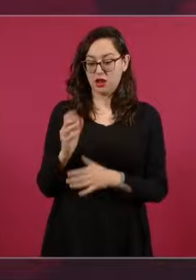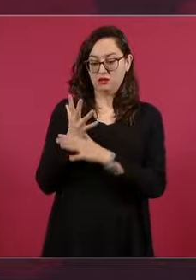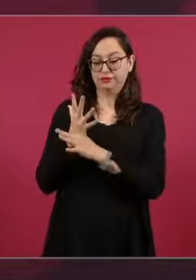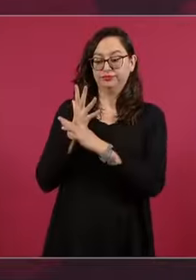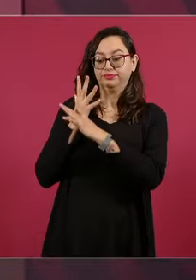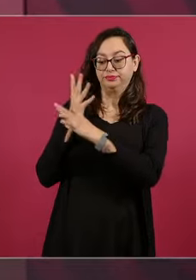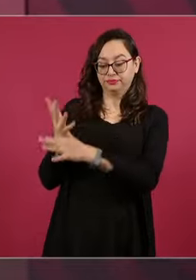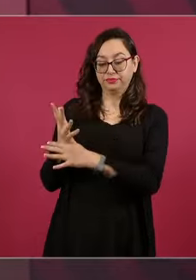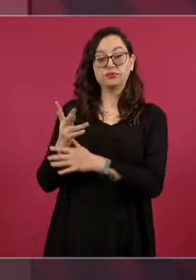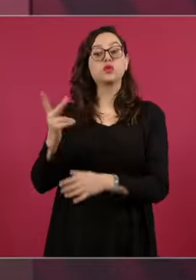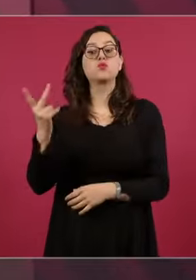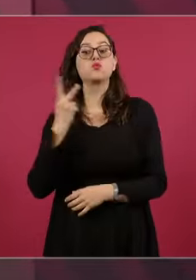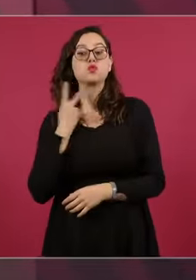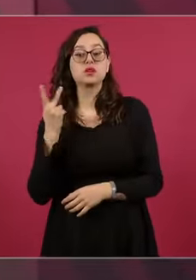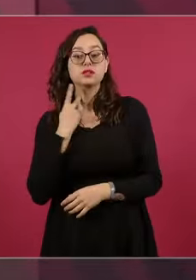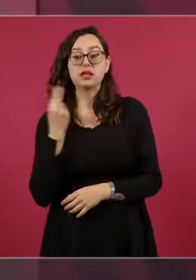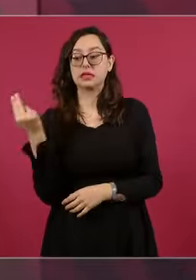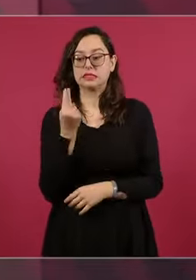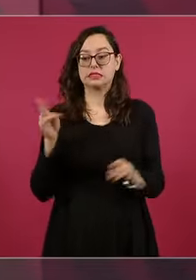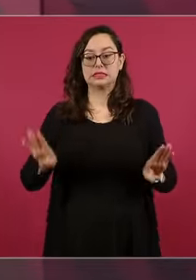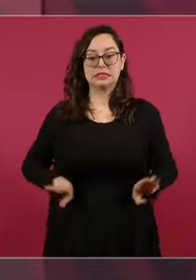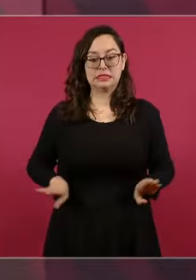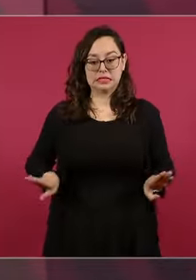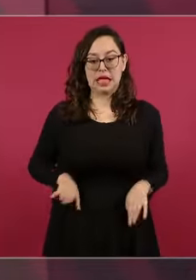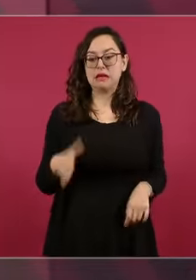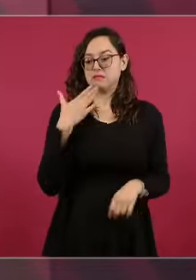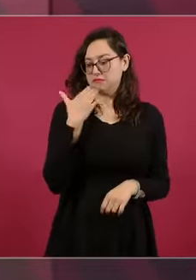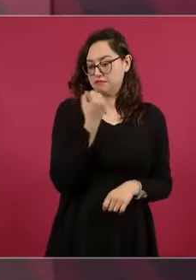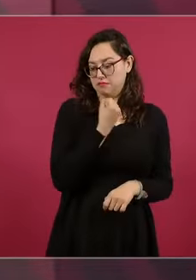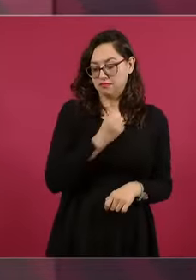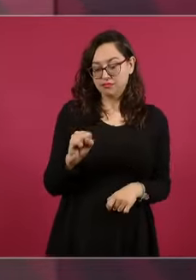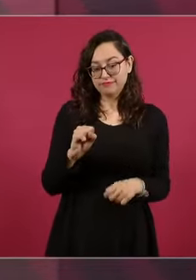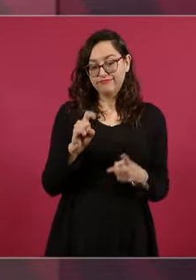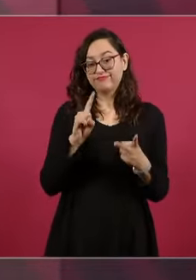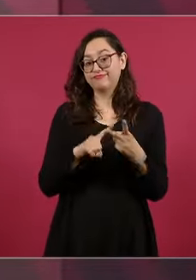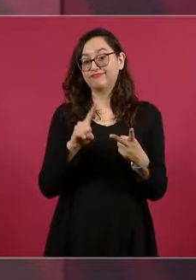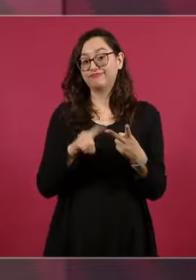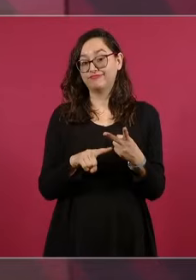virtud y fortuna, virtud y suerte.